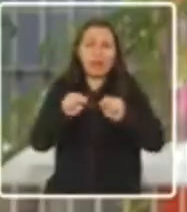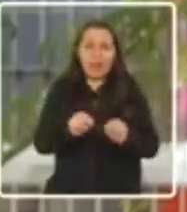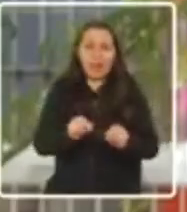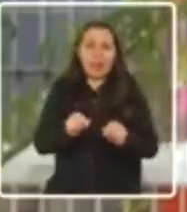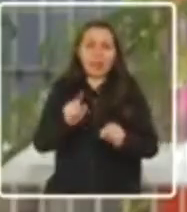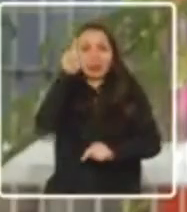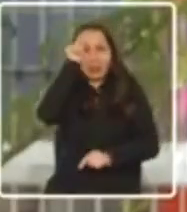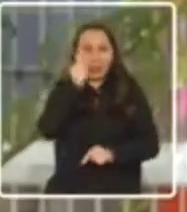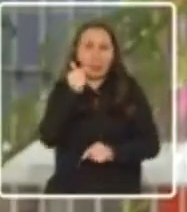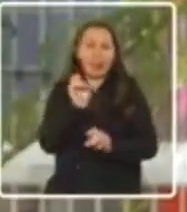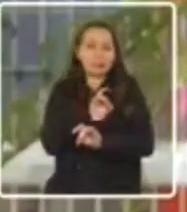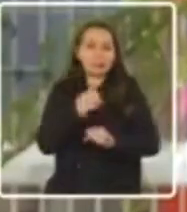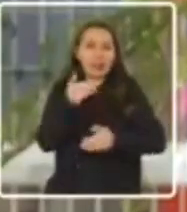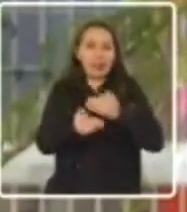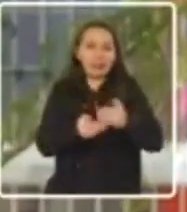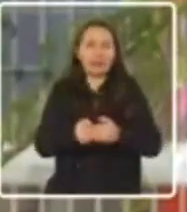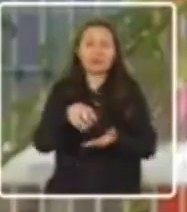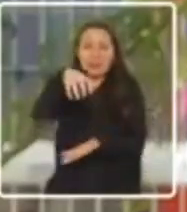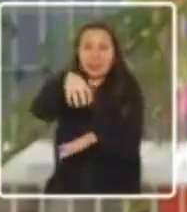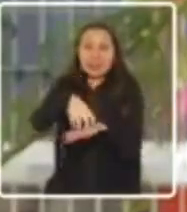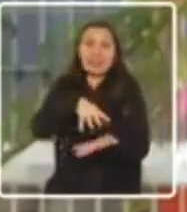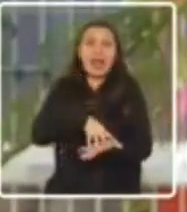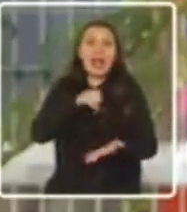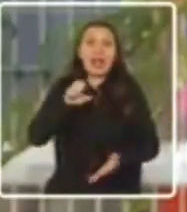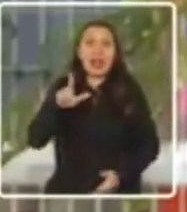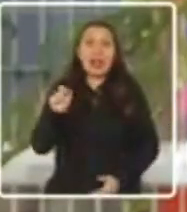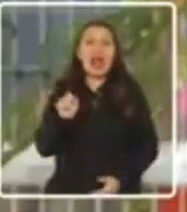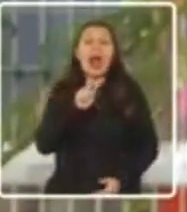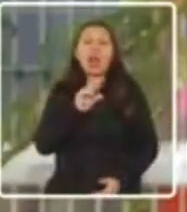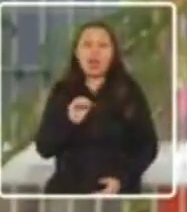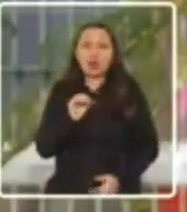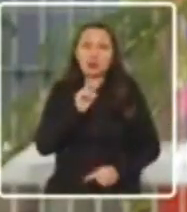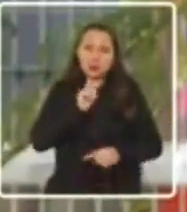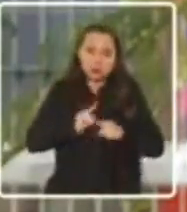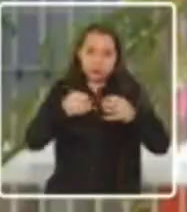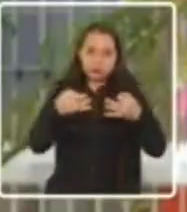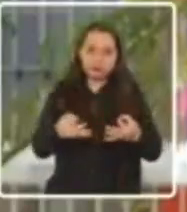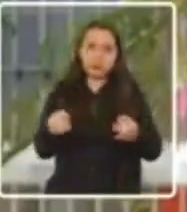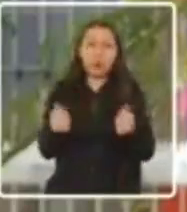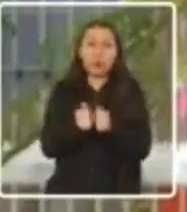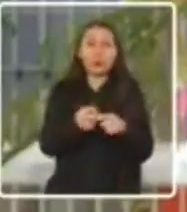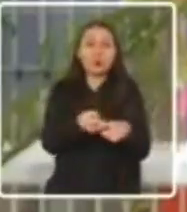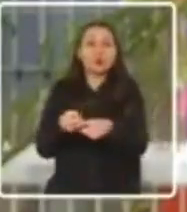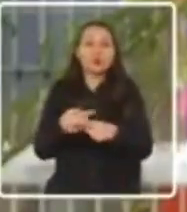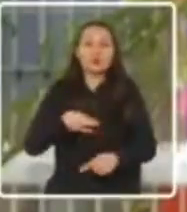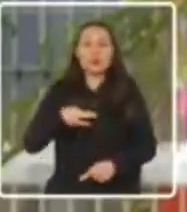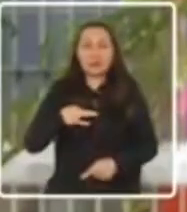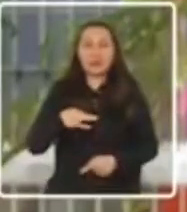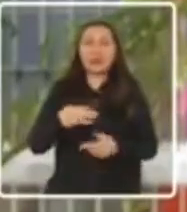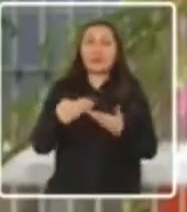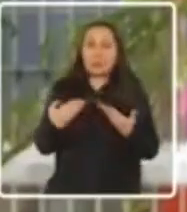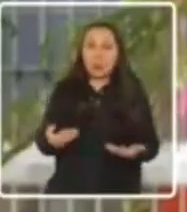este tipo de iniciativas adelante. Y el Centro Arica el Alto, además, lo está haciendo en conjunto con la sociedad civil. Por